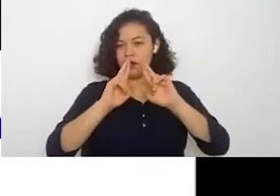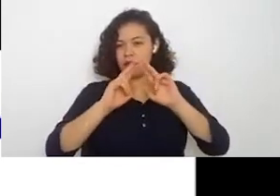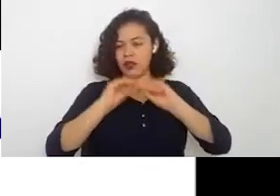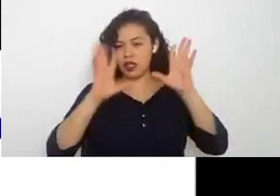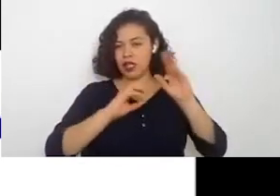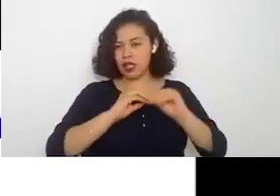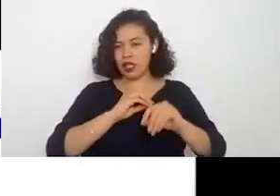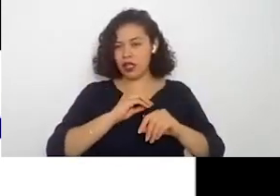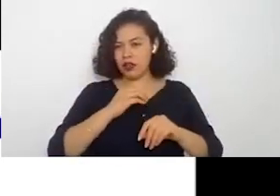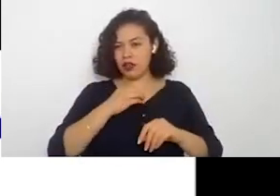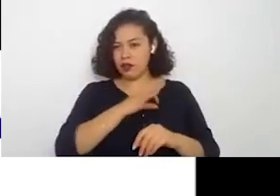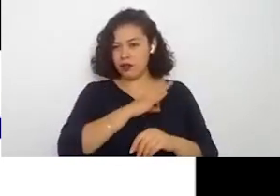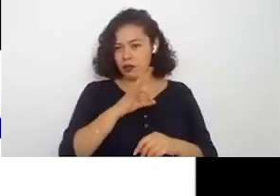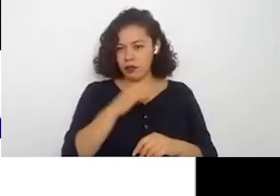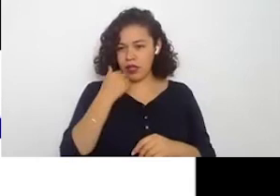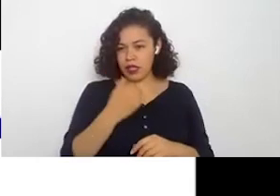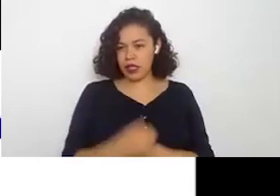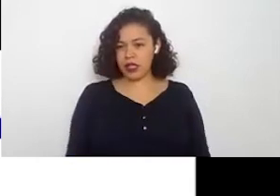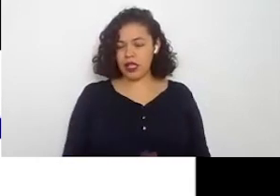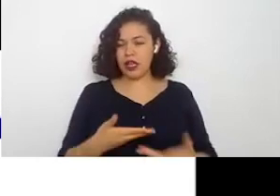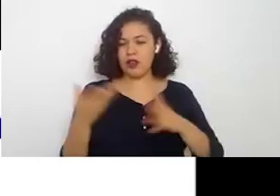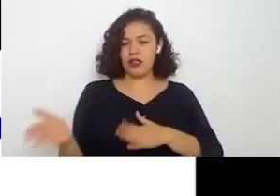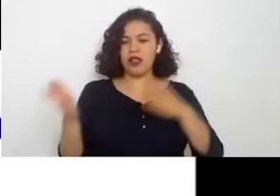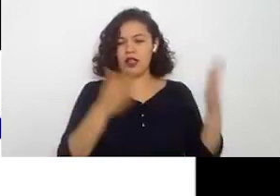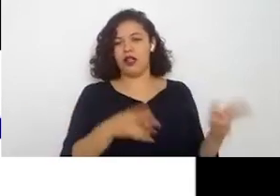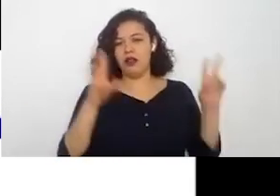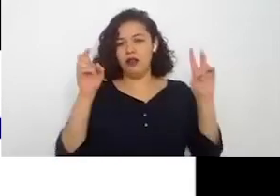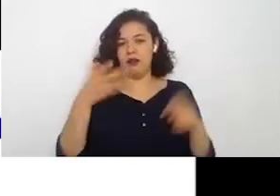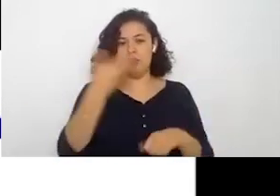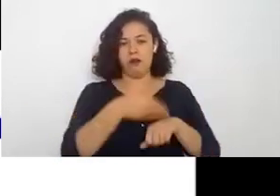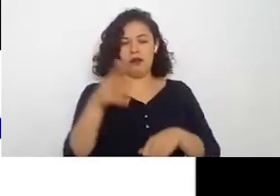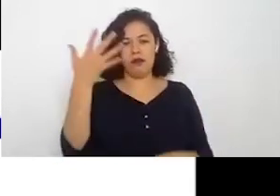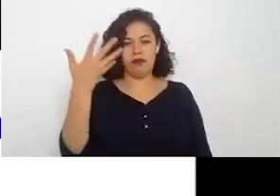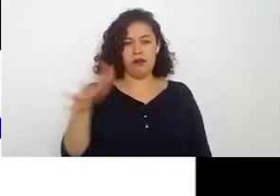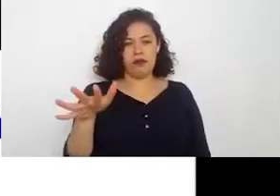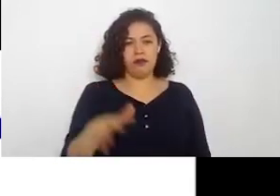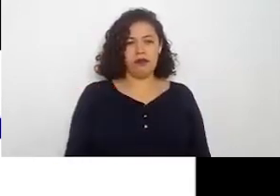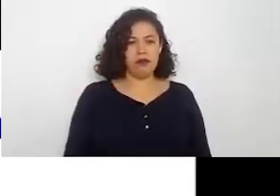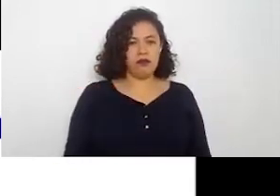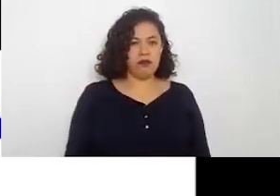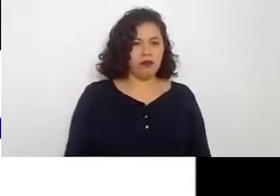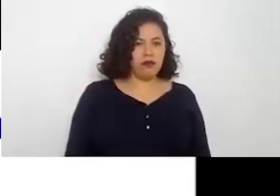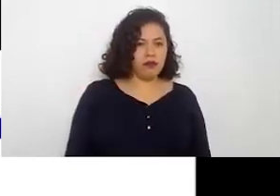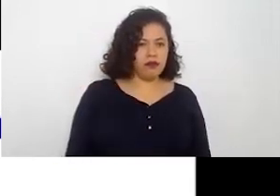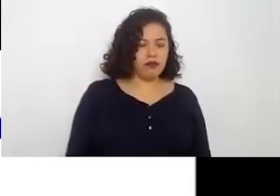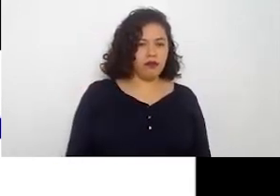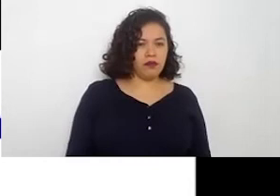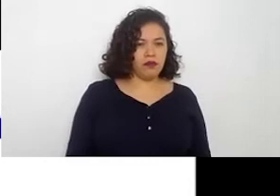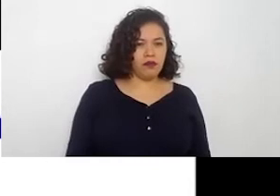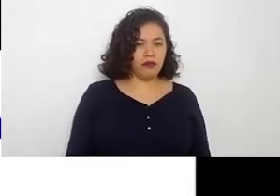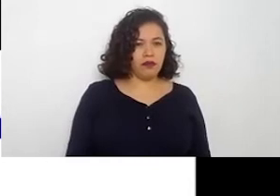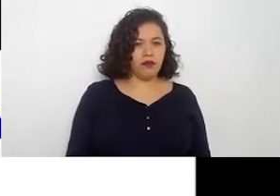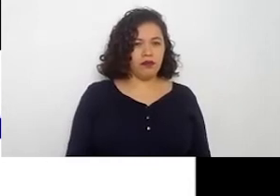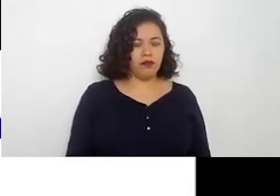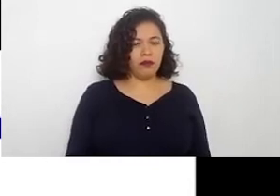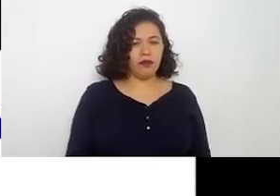Y nos vamos a pasar a este tema número 10, ¿sí? Y en este tema número 10,